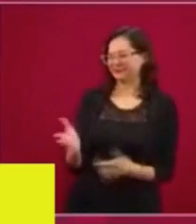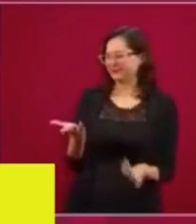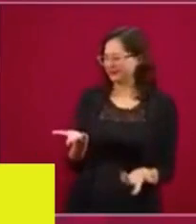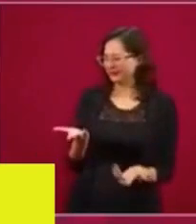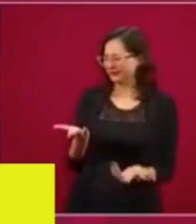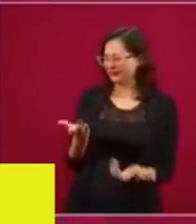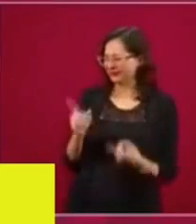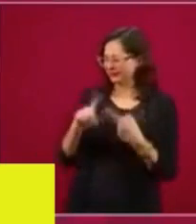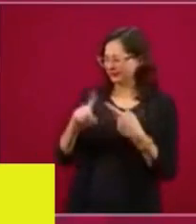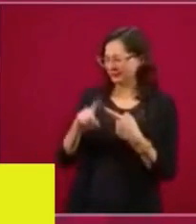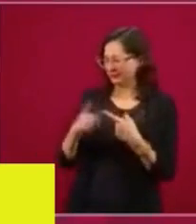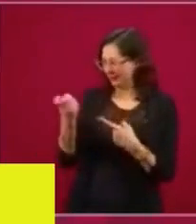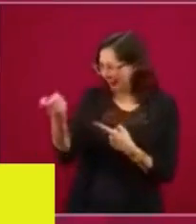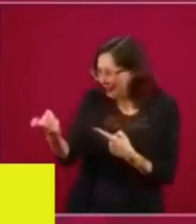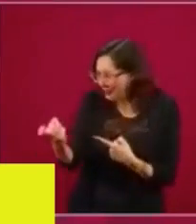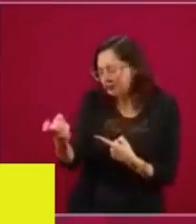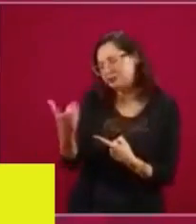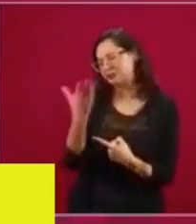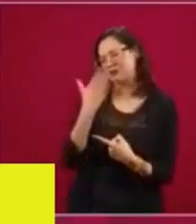Segundo,